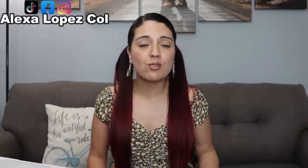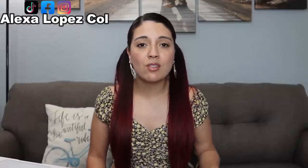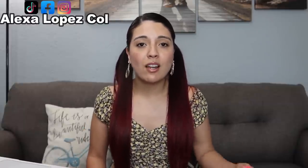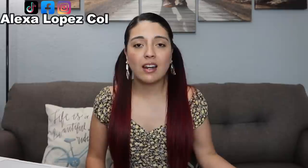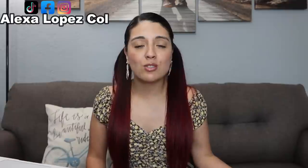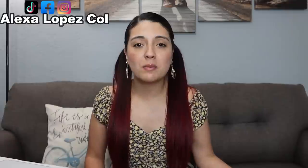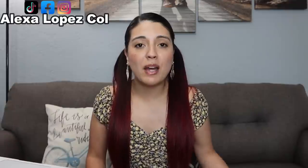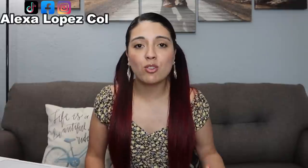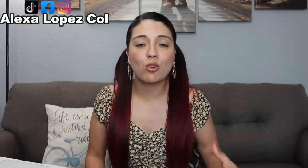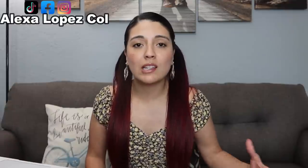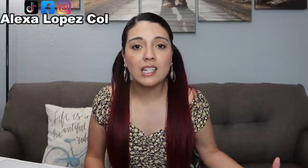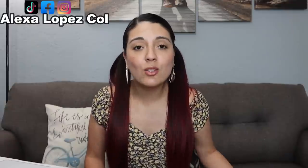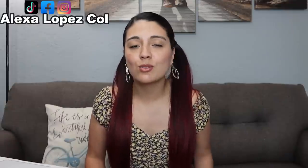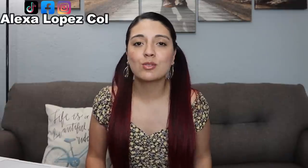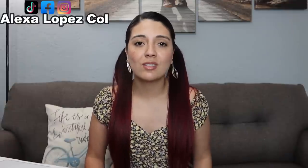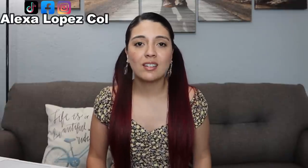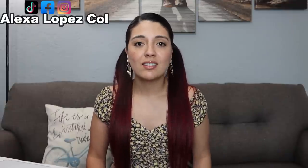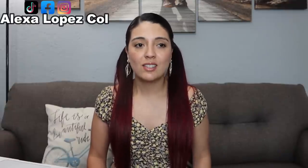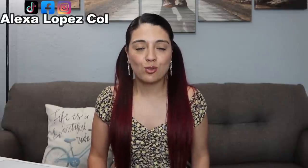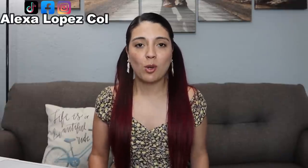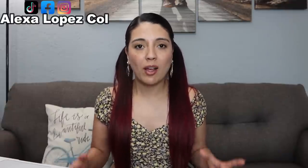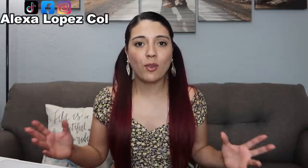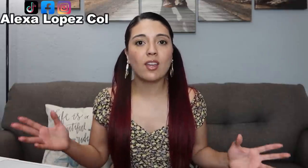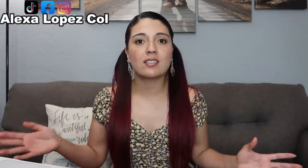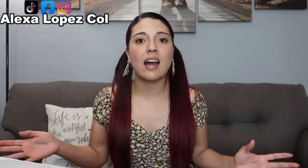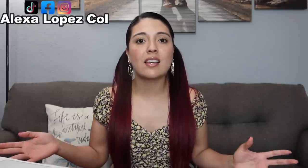solamente los hispanos o latinos,